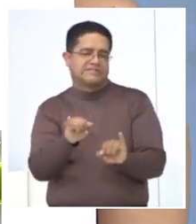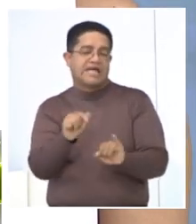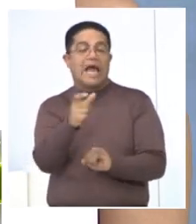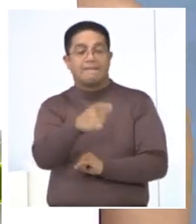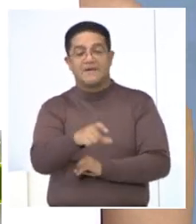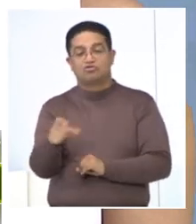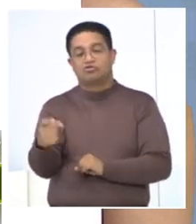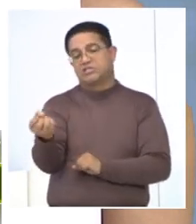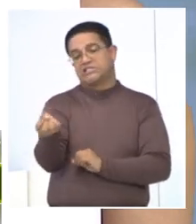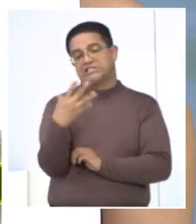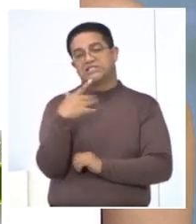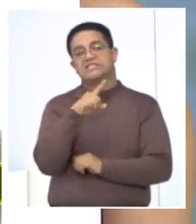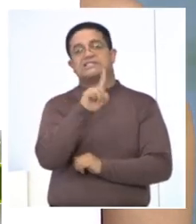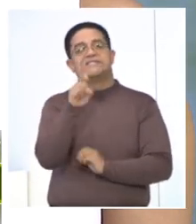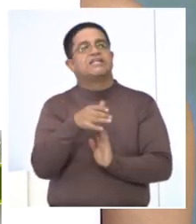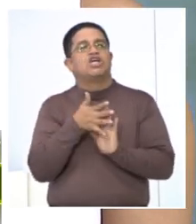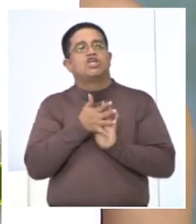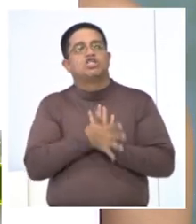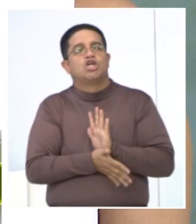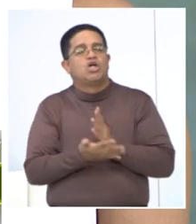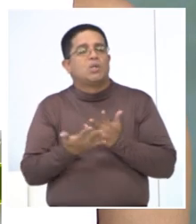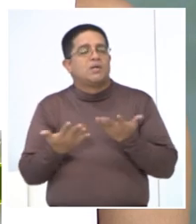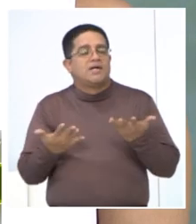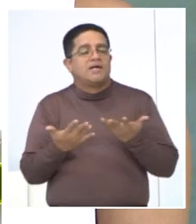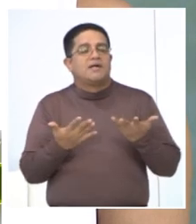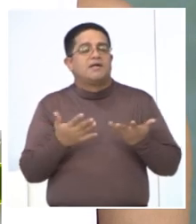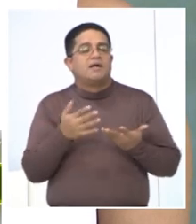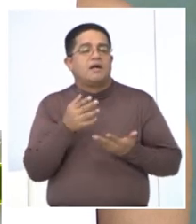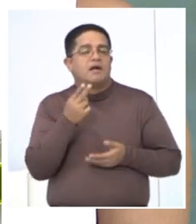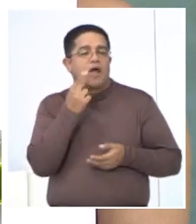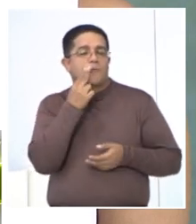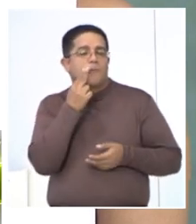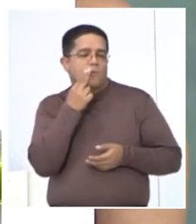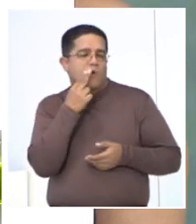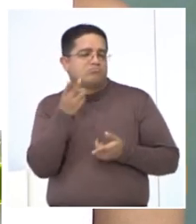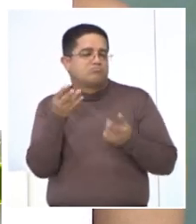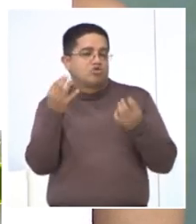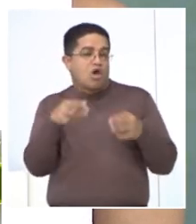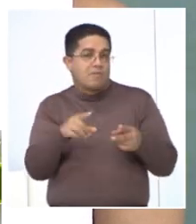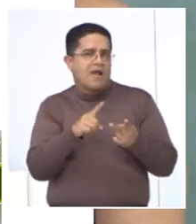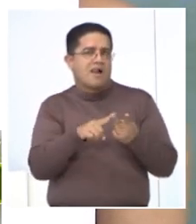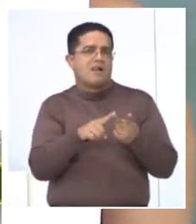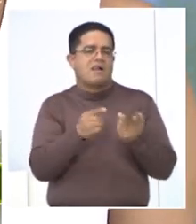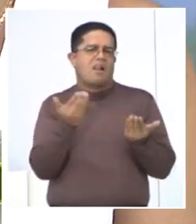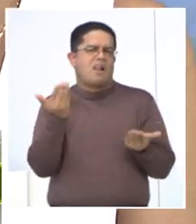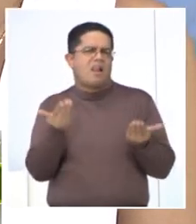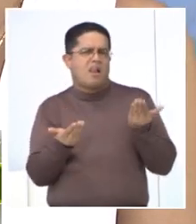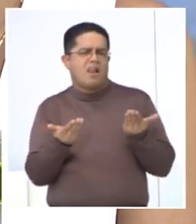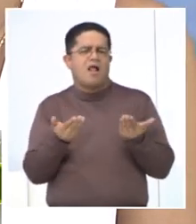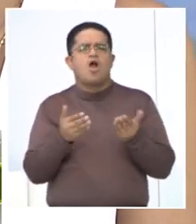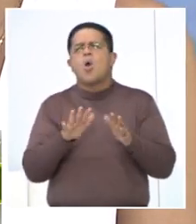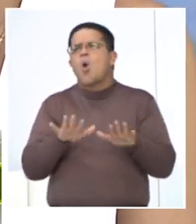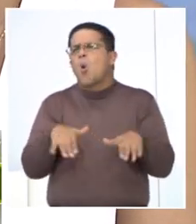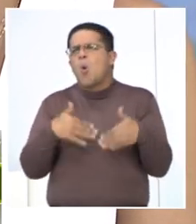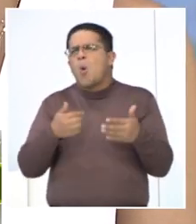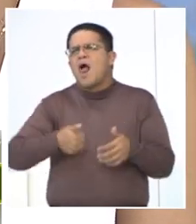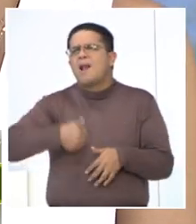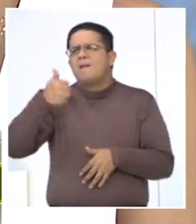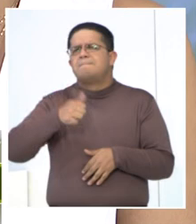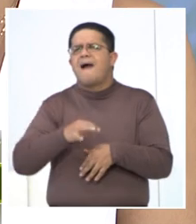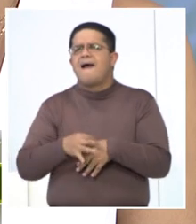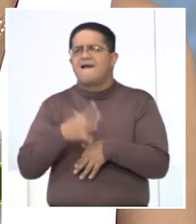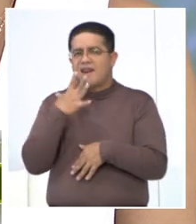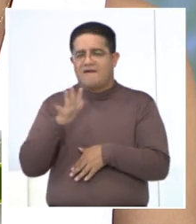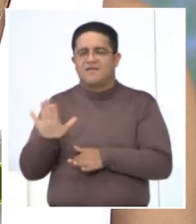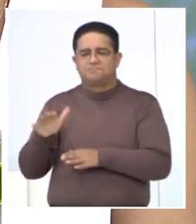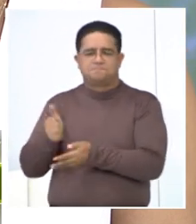también y nos hace un interrogante sobre el tabaquismo convencional y el vapeo. ¿Qué es más dañino? Esto nos lo va a